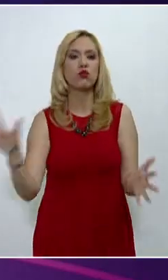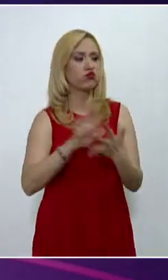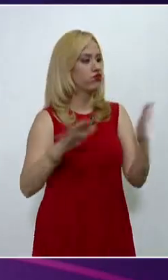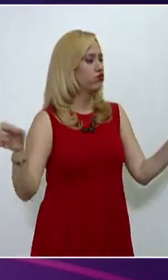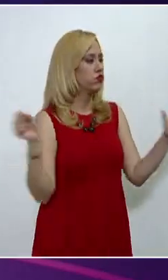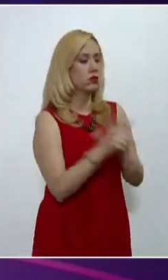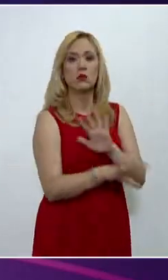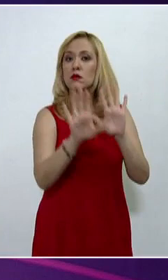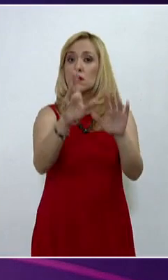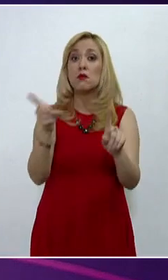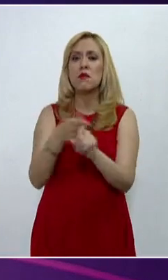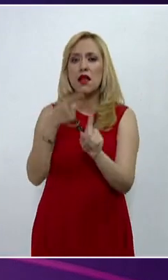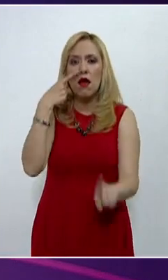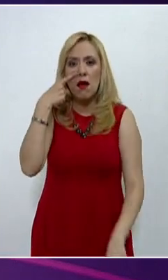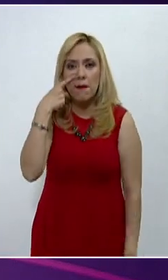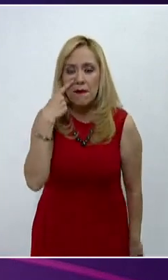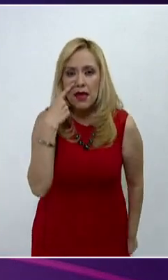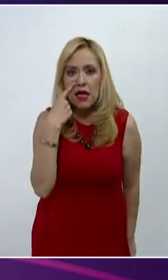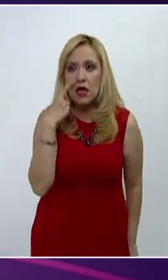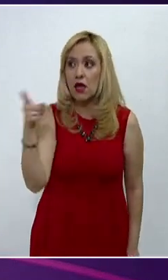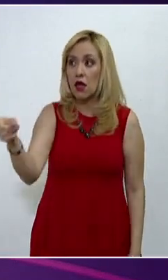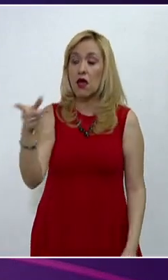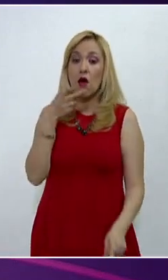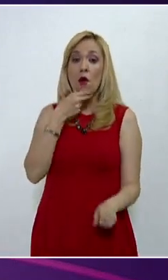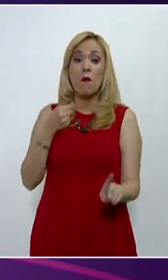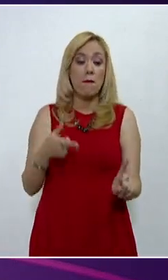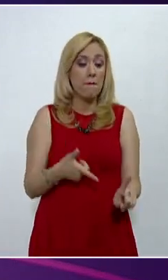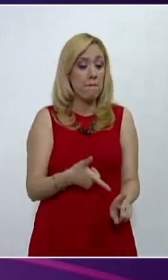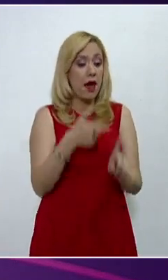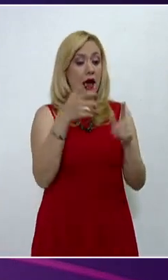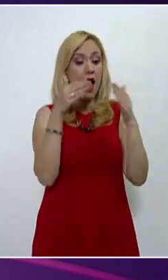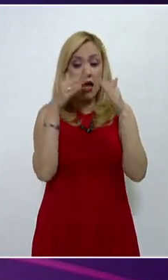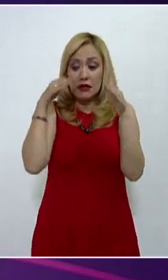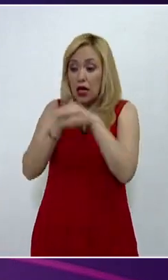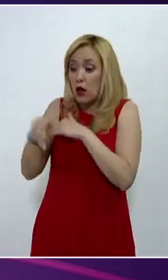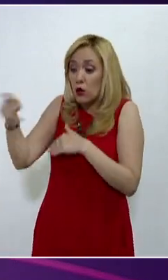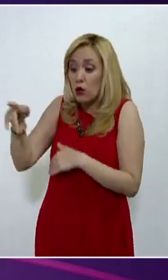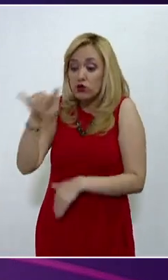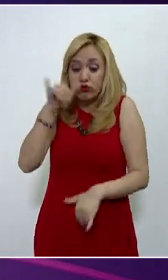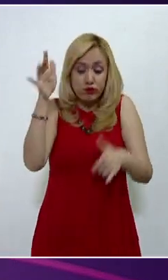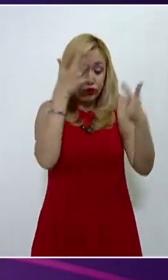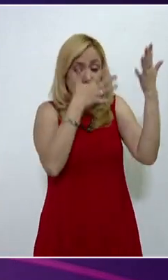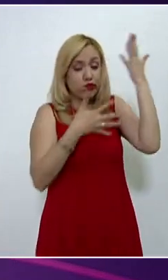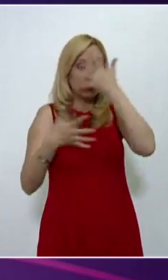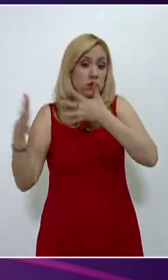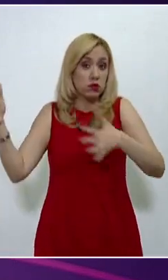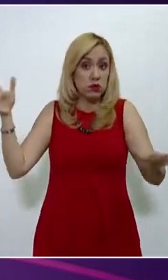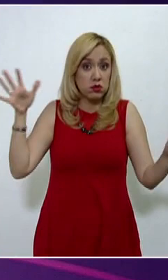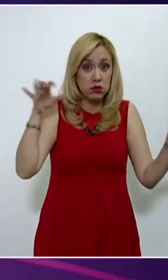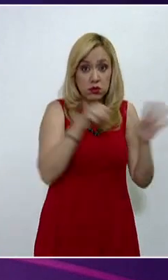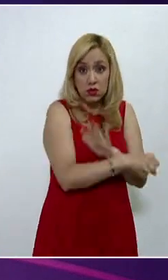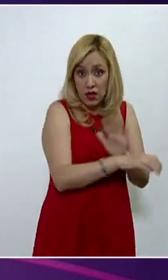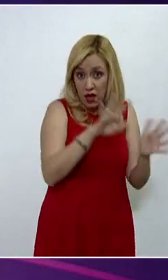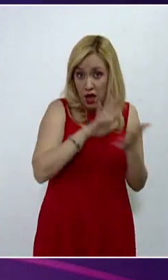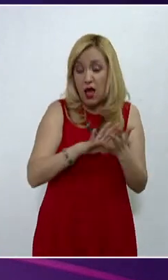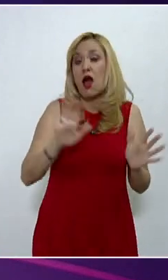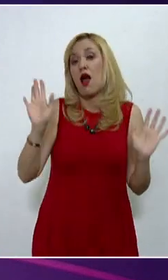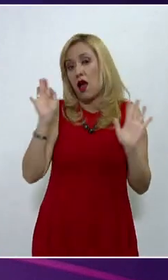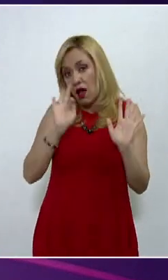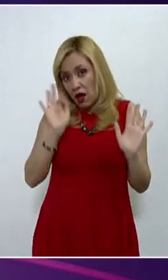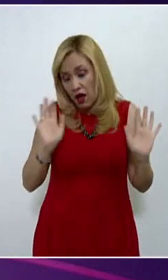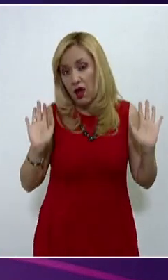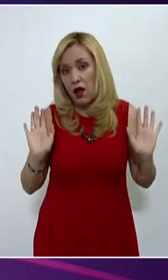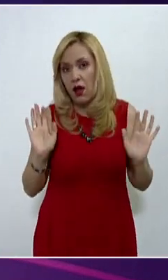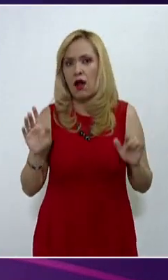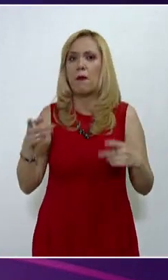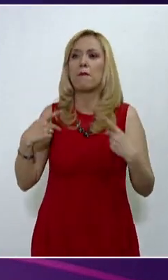tiene que debatir. Una persona que le disparó a su familia en su casa alcoholizado, ¿tiene que estar en la cárcel? Tal vez sí. Una persona que se